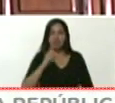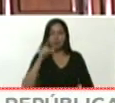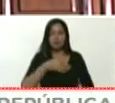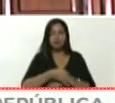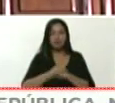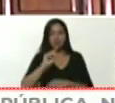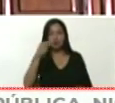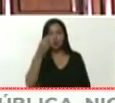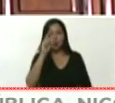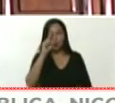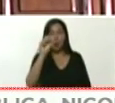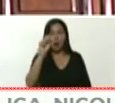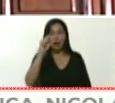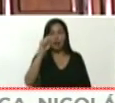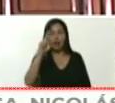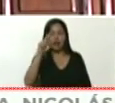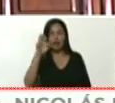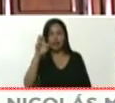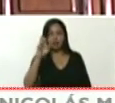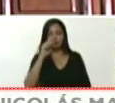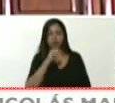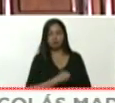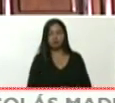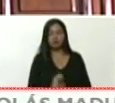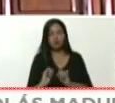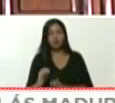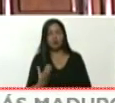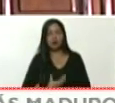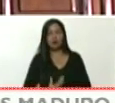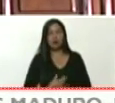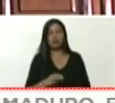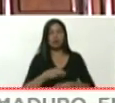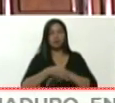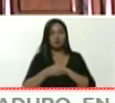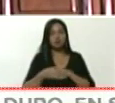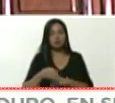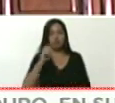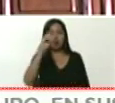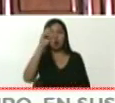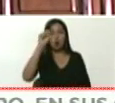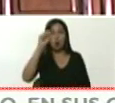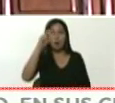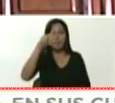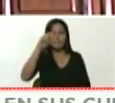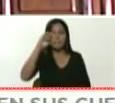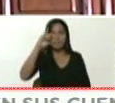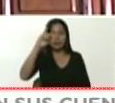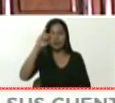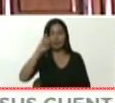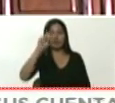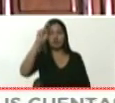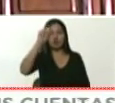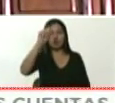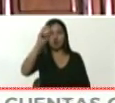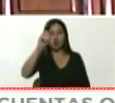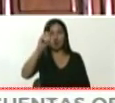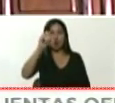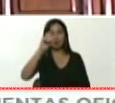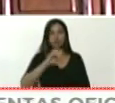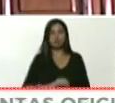Guanare, Oscar Novoa, y el alcalde del municipio Ospino, Carlos Molina. Allá